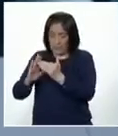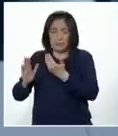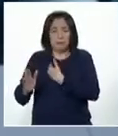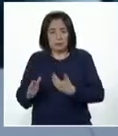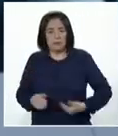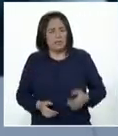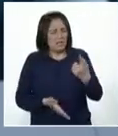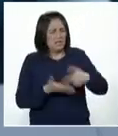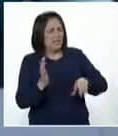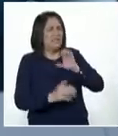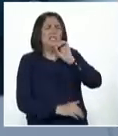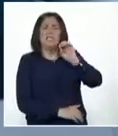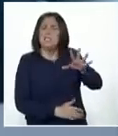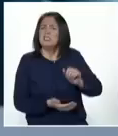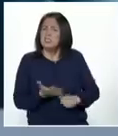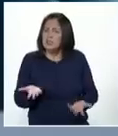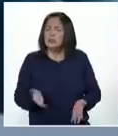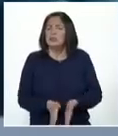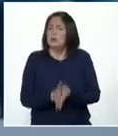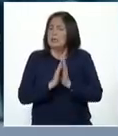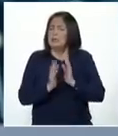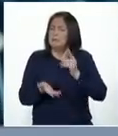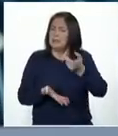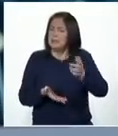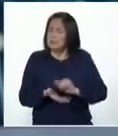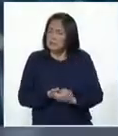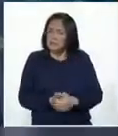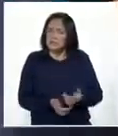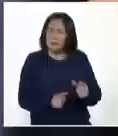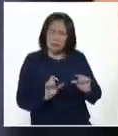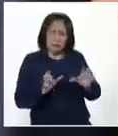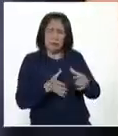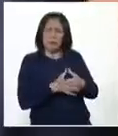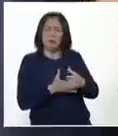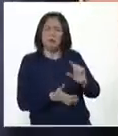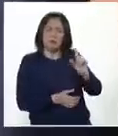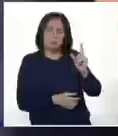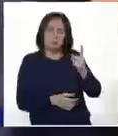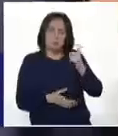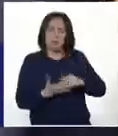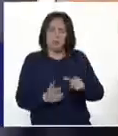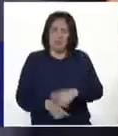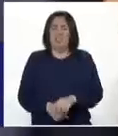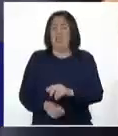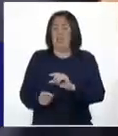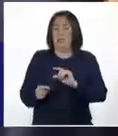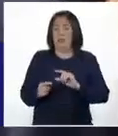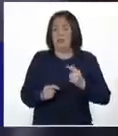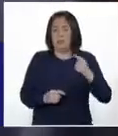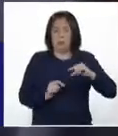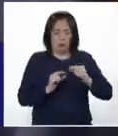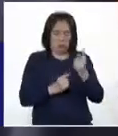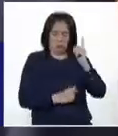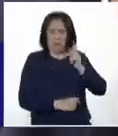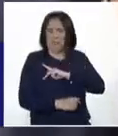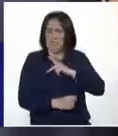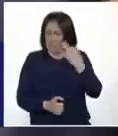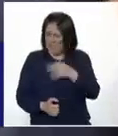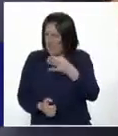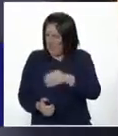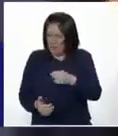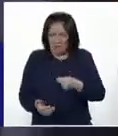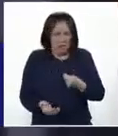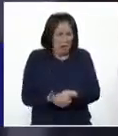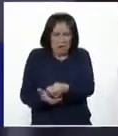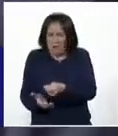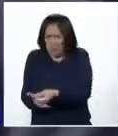escuchar qué dijo sobre la bancada de Fuerza Popular. Lo que pasa es que Fuerza Popular siempre ha